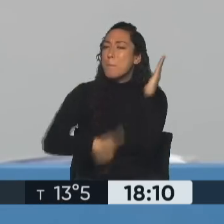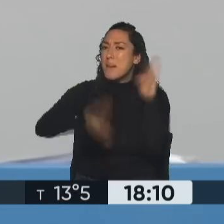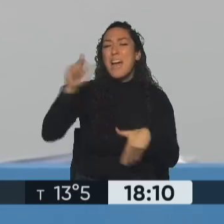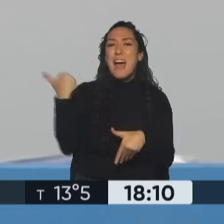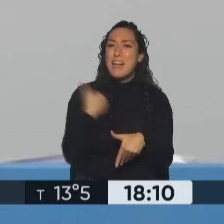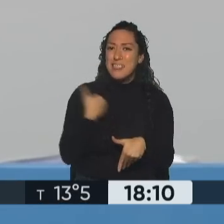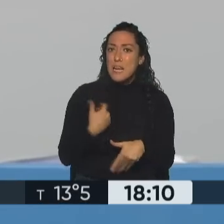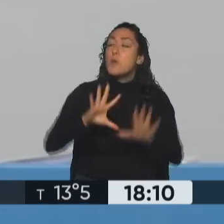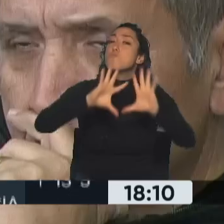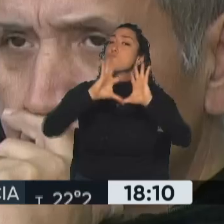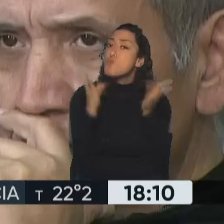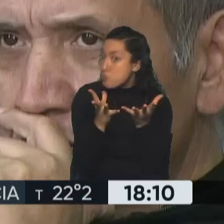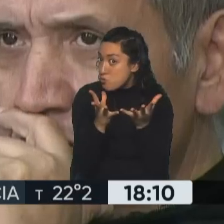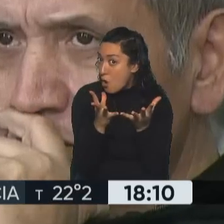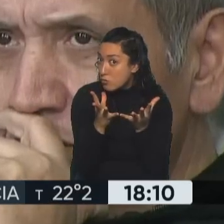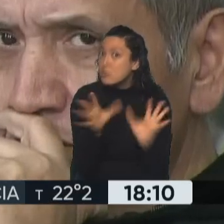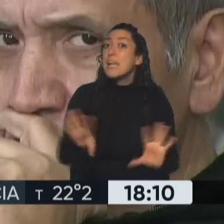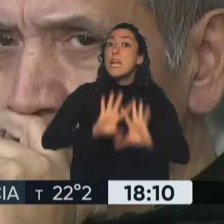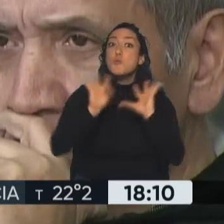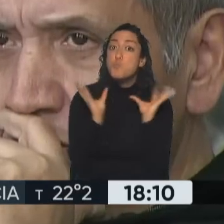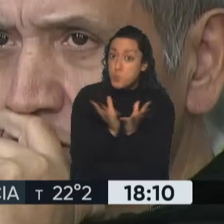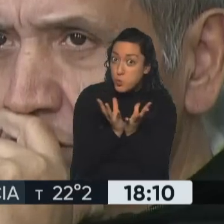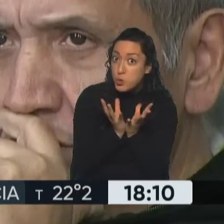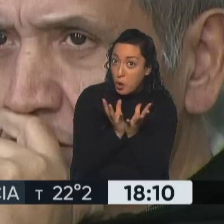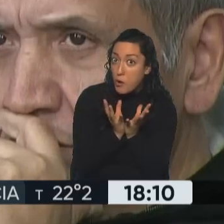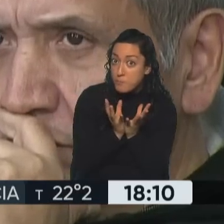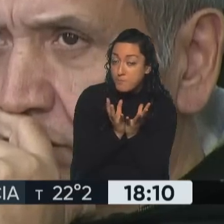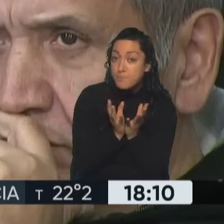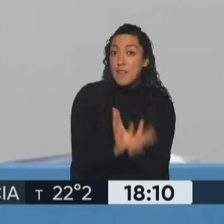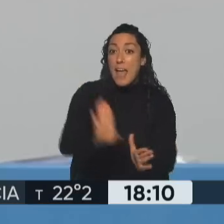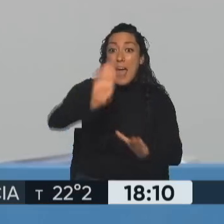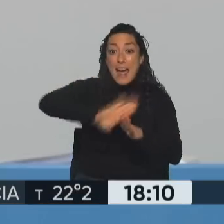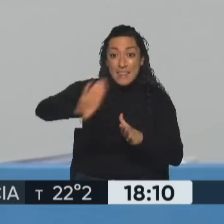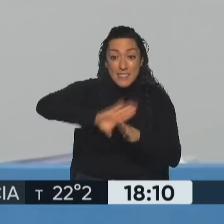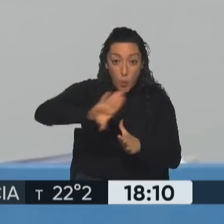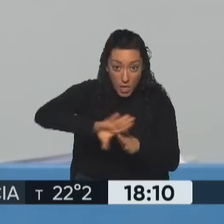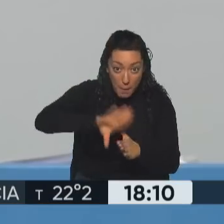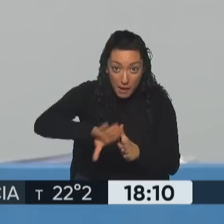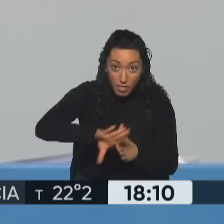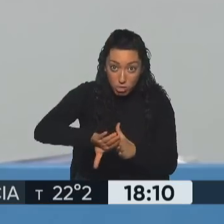el mundo. En el mundo. Ese endeudamiento,